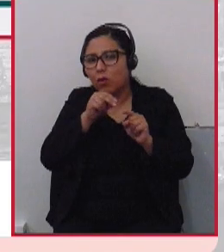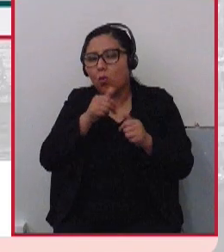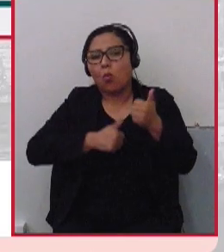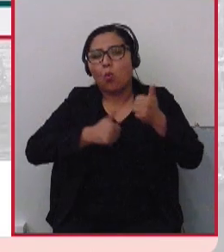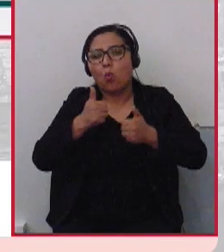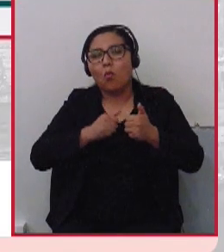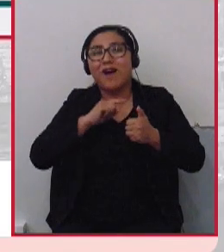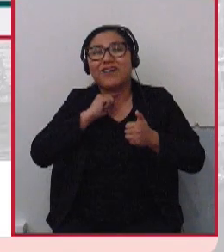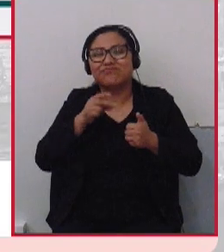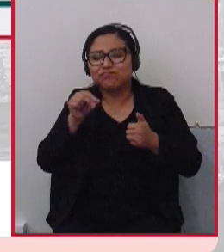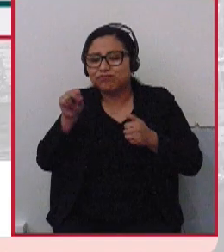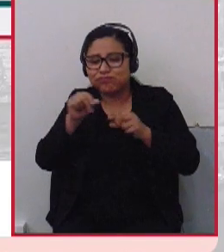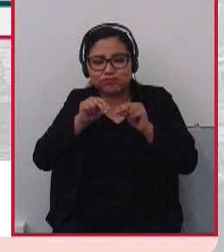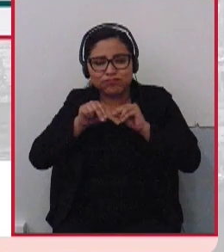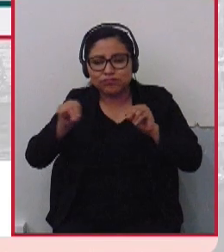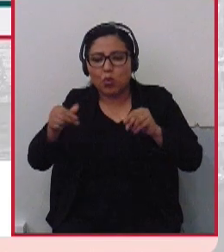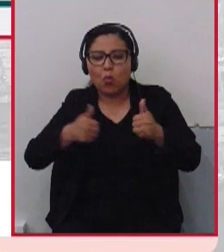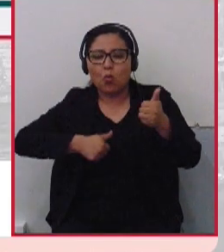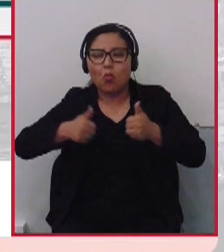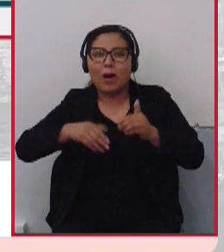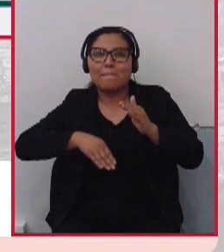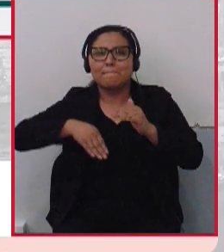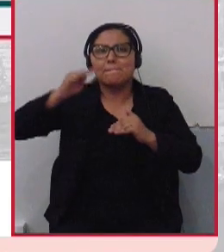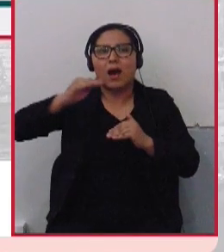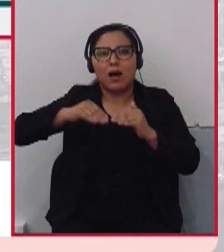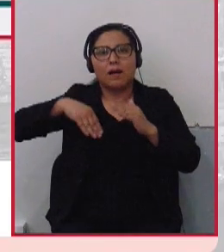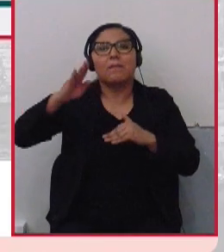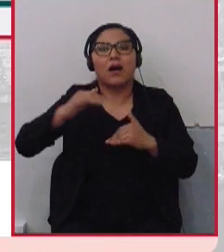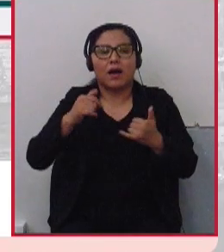especies mineralógicas o cuál tipo de mineral predomina, ¿no?